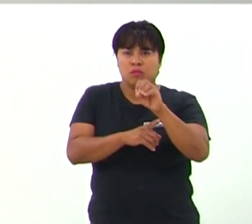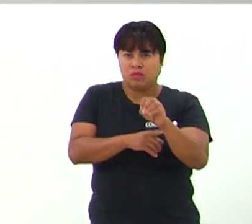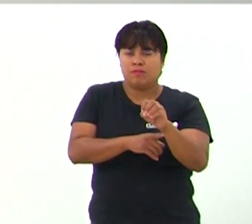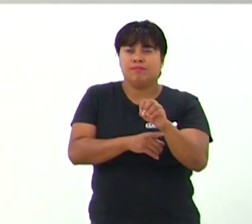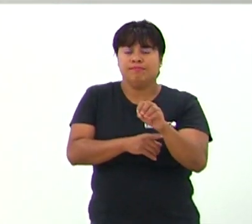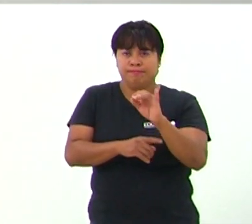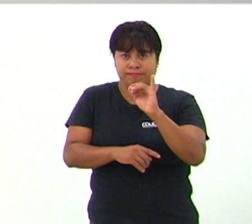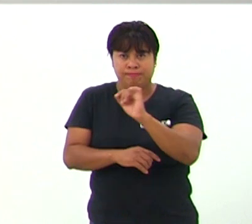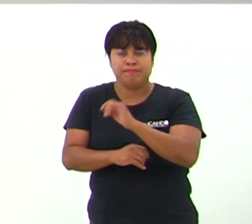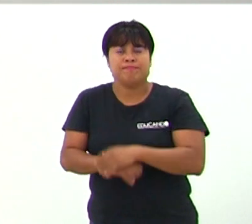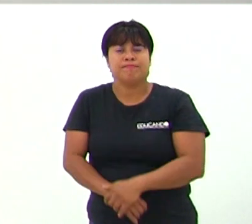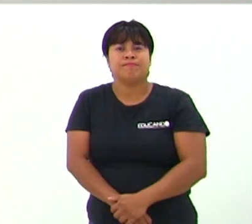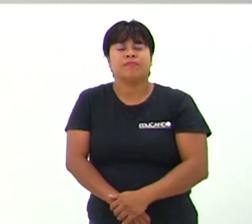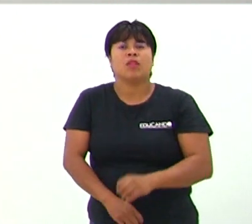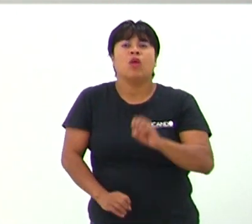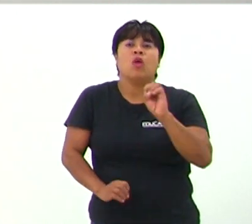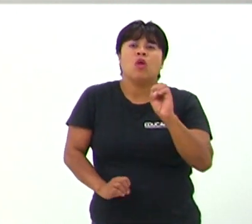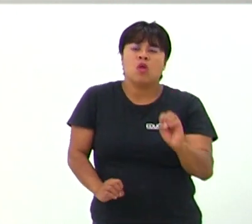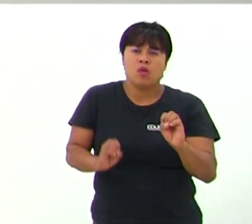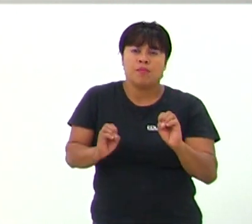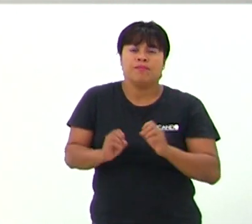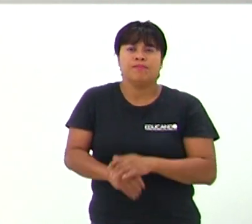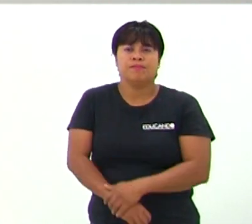sustantivo, ¿bien? O